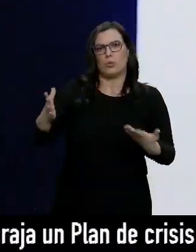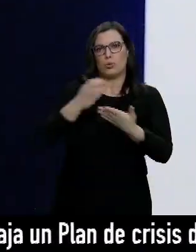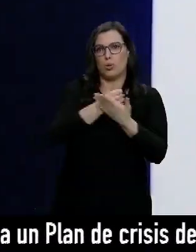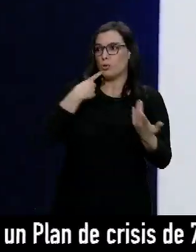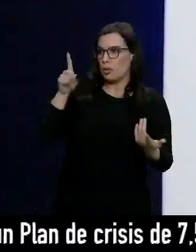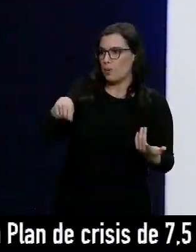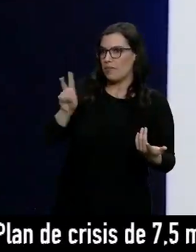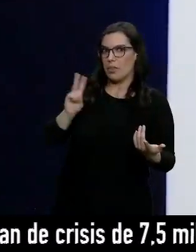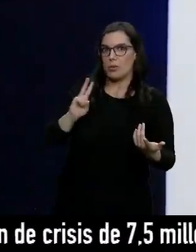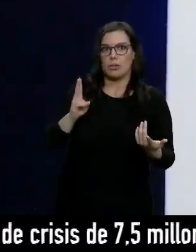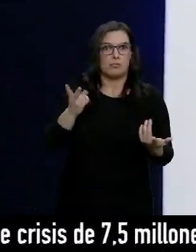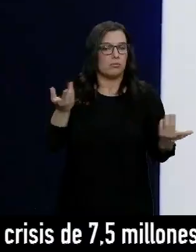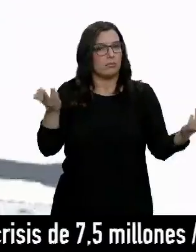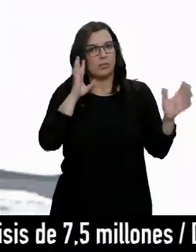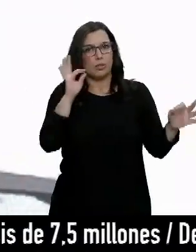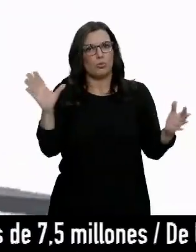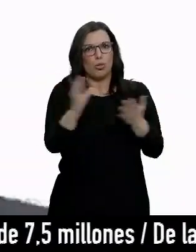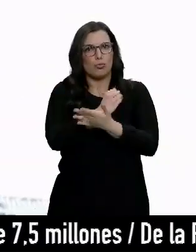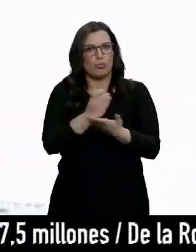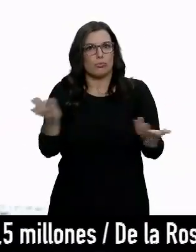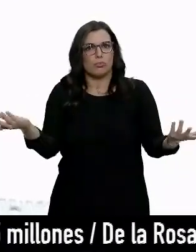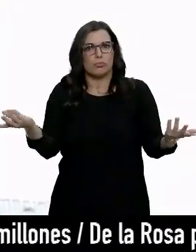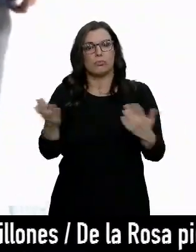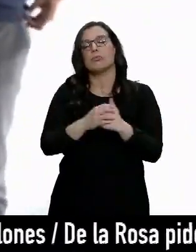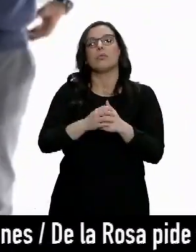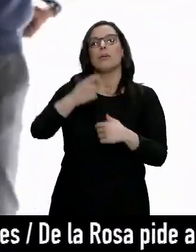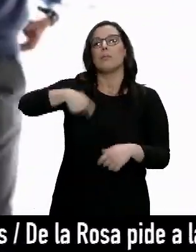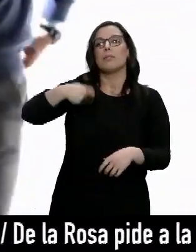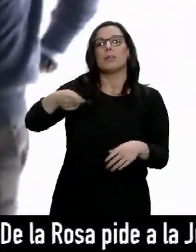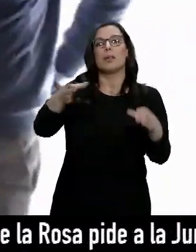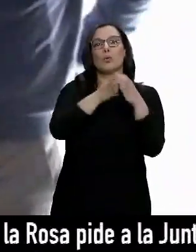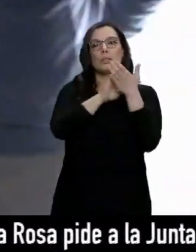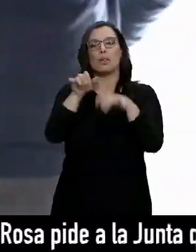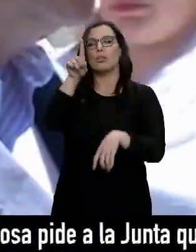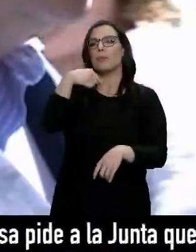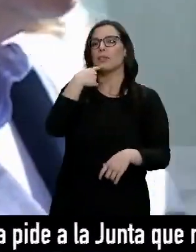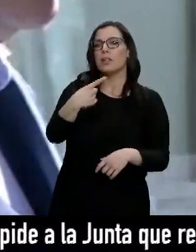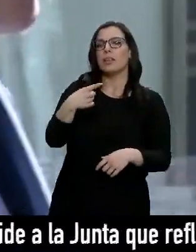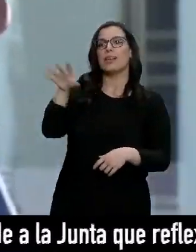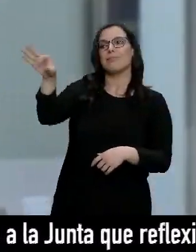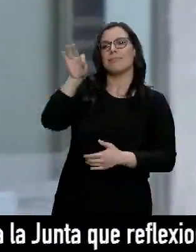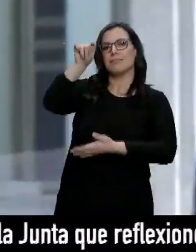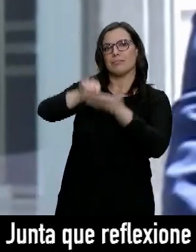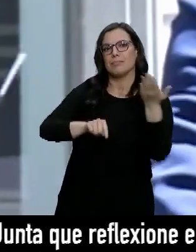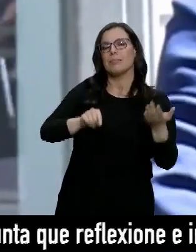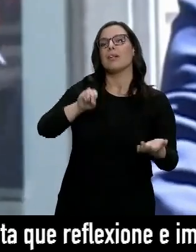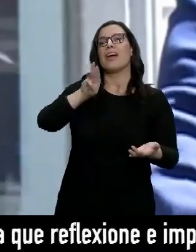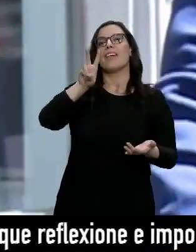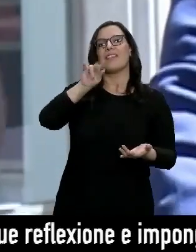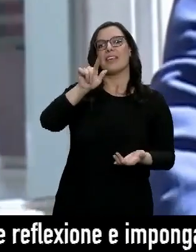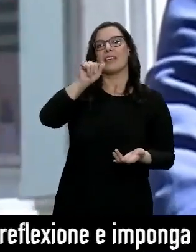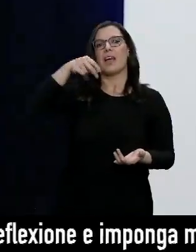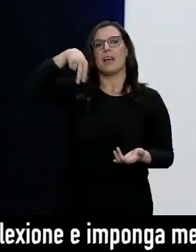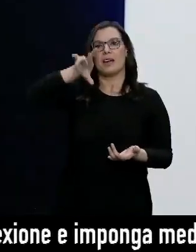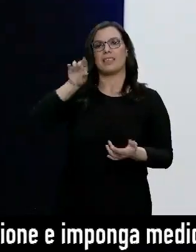Valladolid? Por supuesto. A todos. El presidente de la Junta también justificó la contratación como asesor de Pedro Viñarás, el exgerente regional